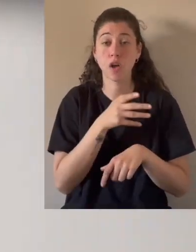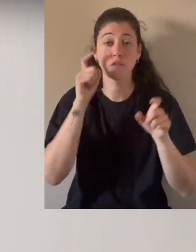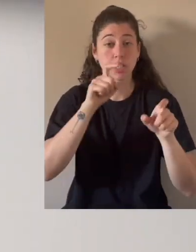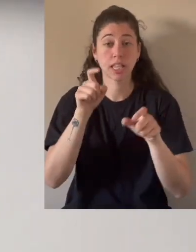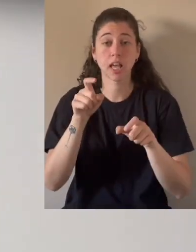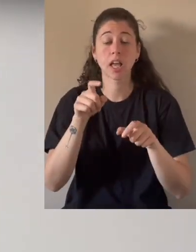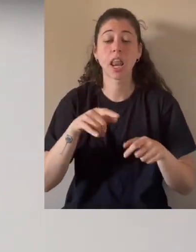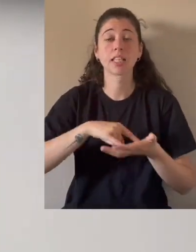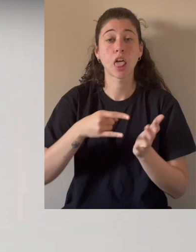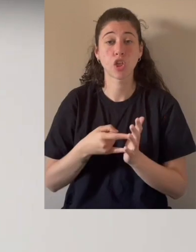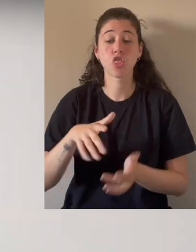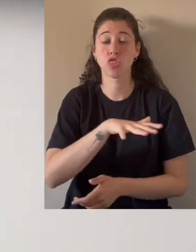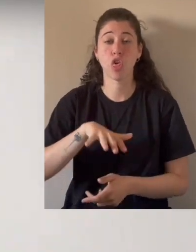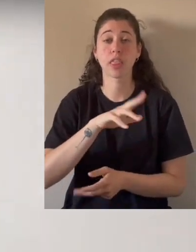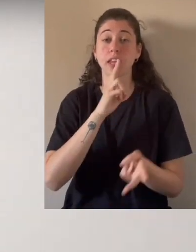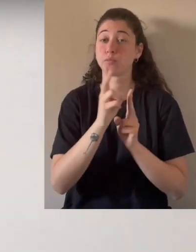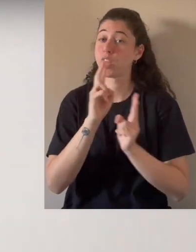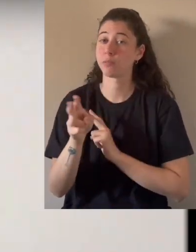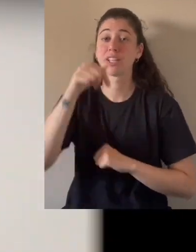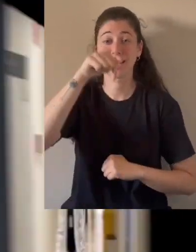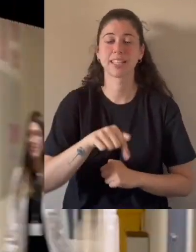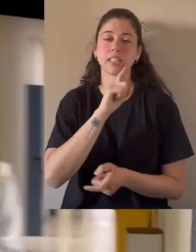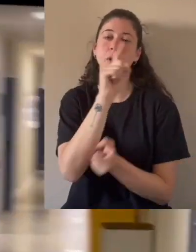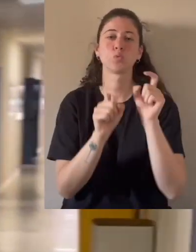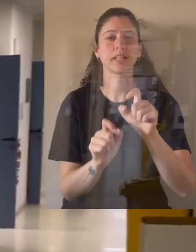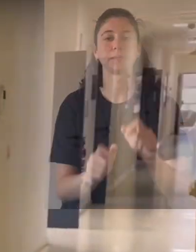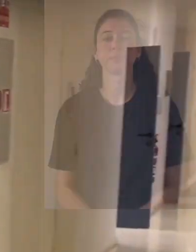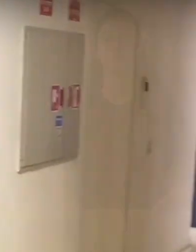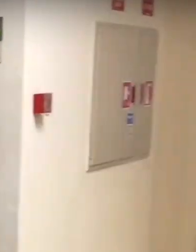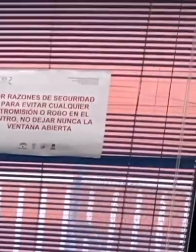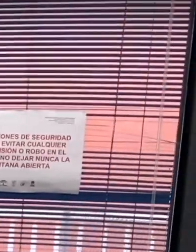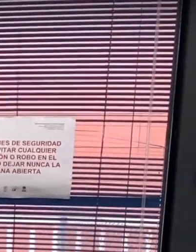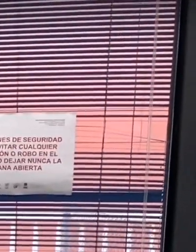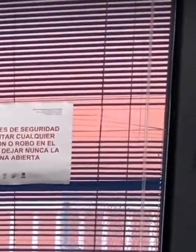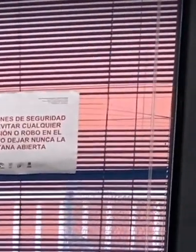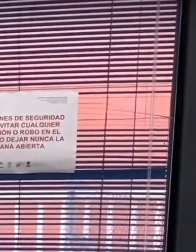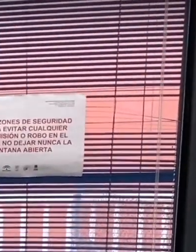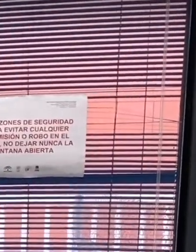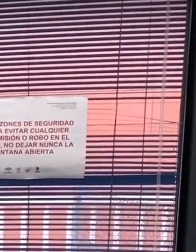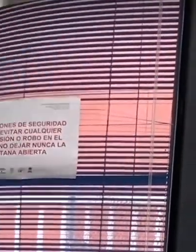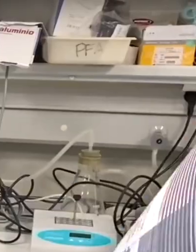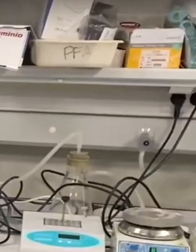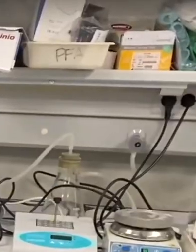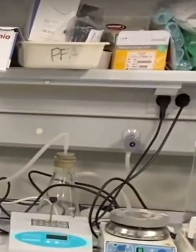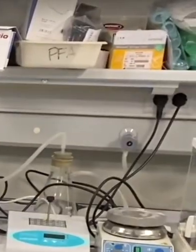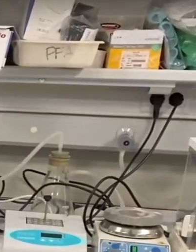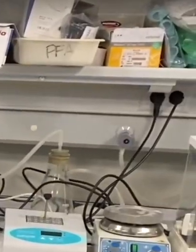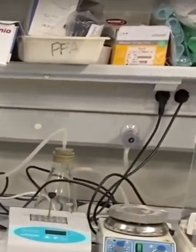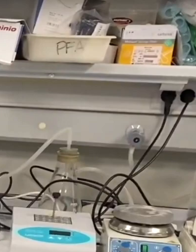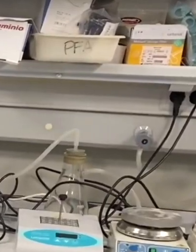a mostrar las instalaciones donde responderemos a esa pregunta.